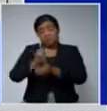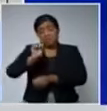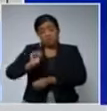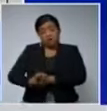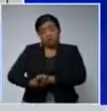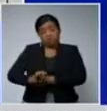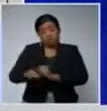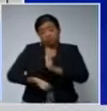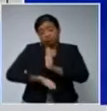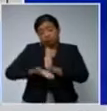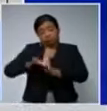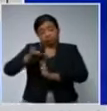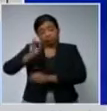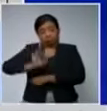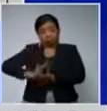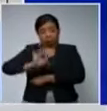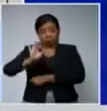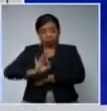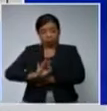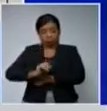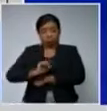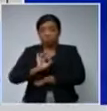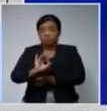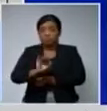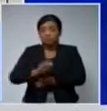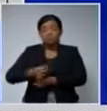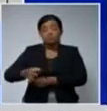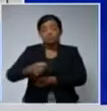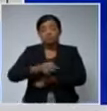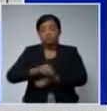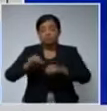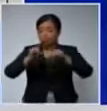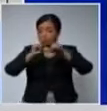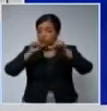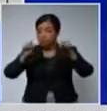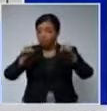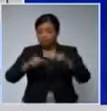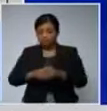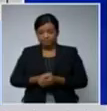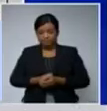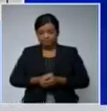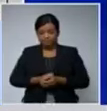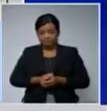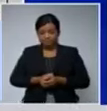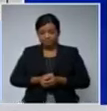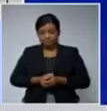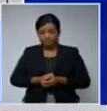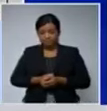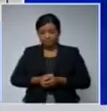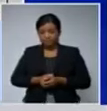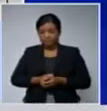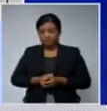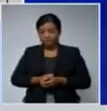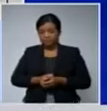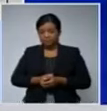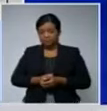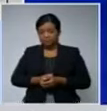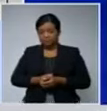más elevada por municipios de Cuba. Guines, San José de las Lajas y Santa